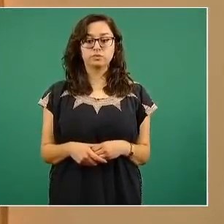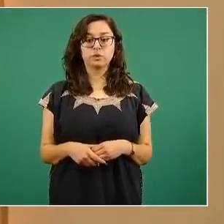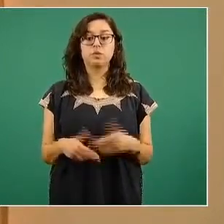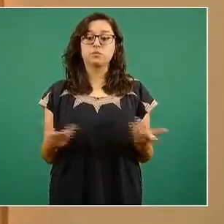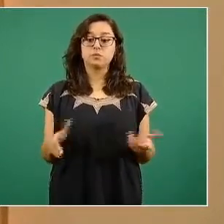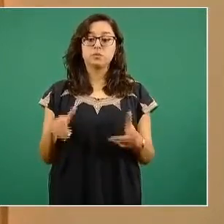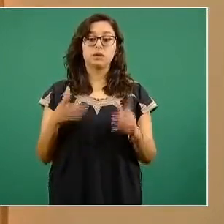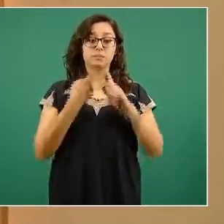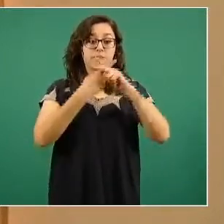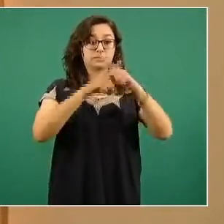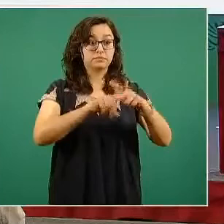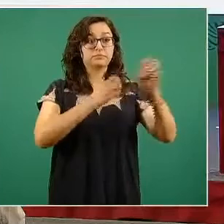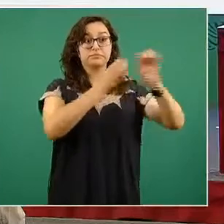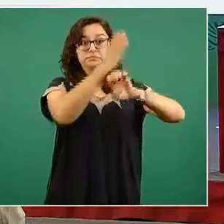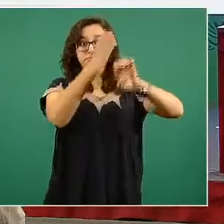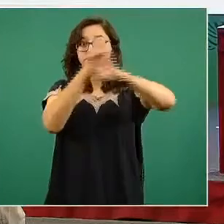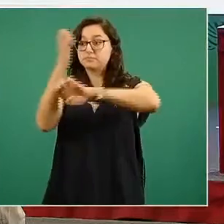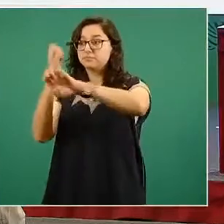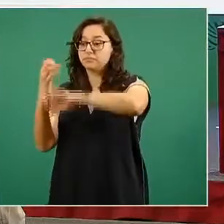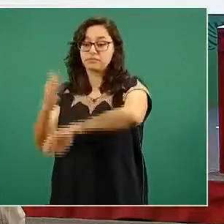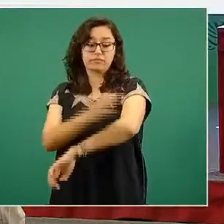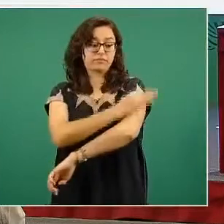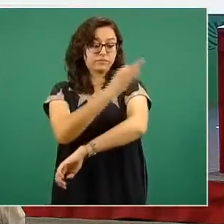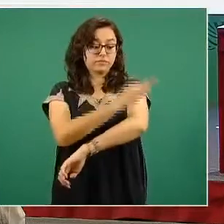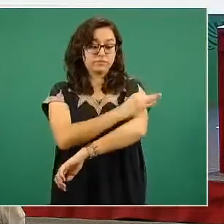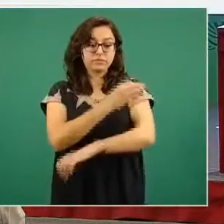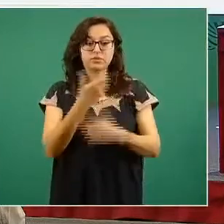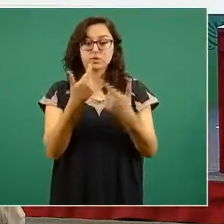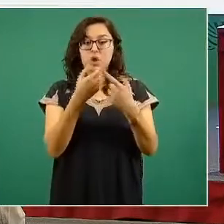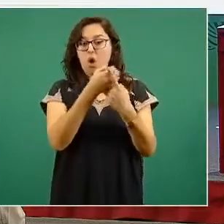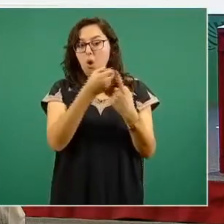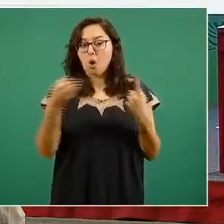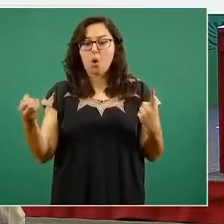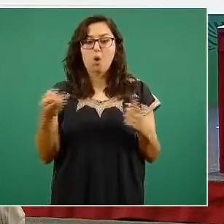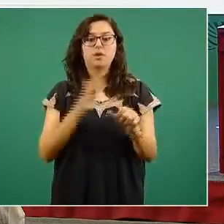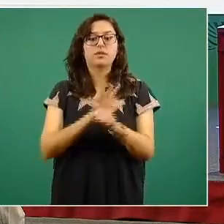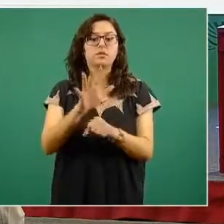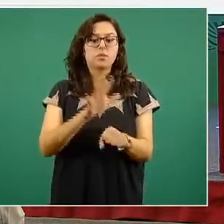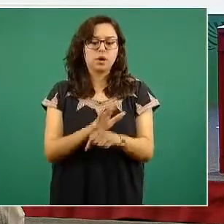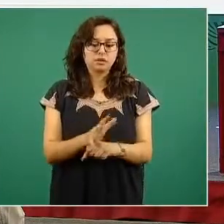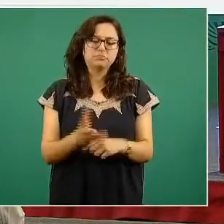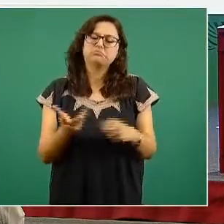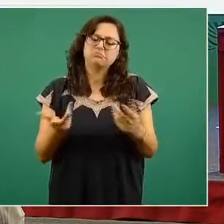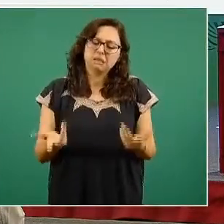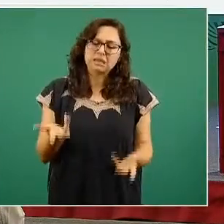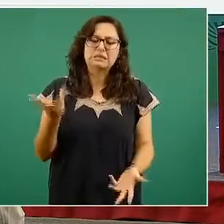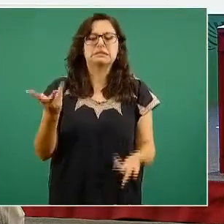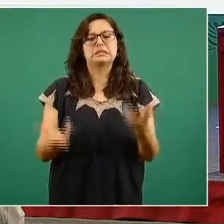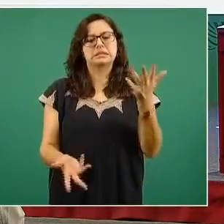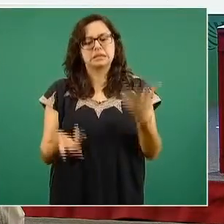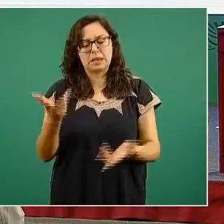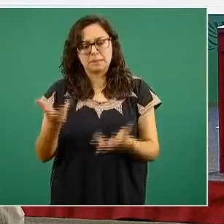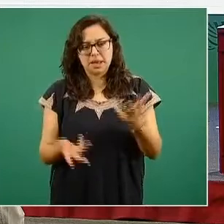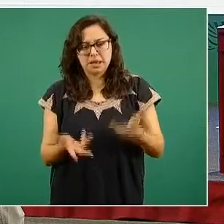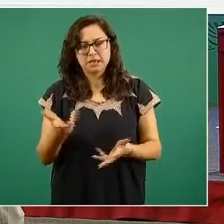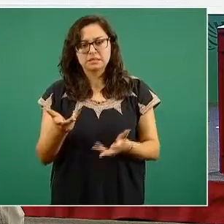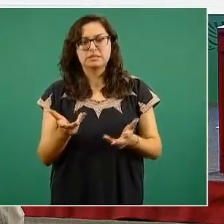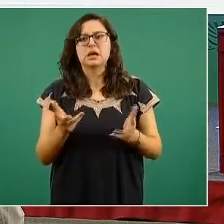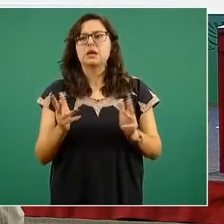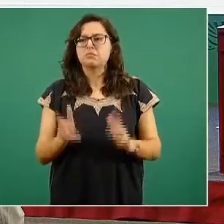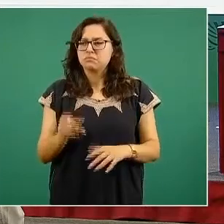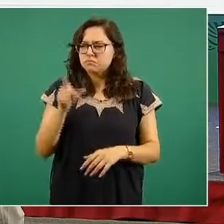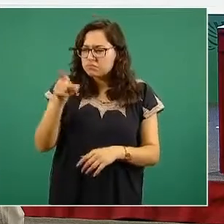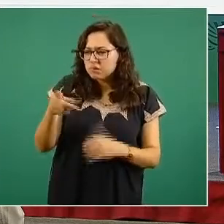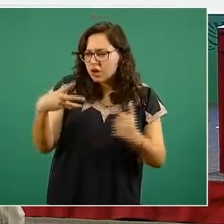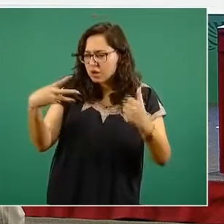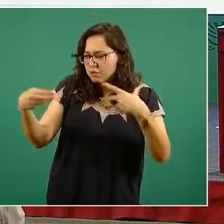federativas depende de varios criterios que tienen que ver con la dinámica de ocurrencia de la